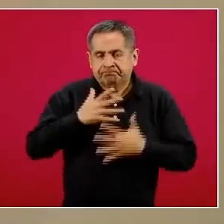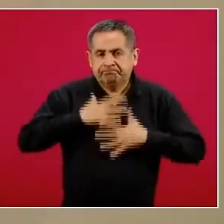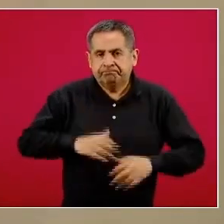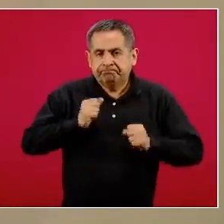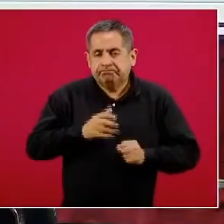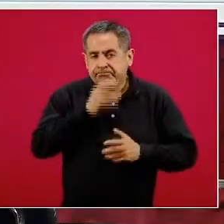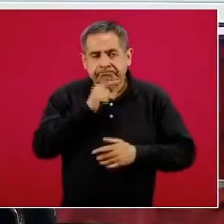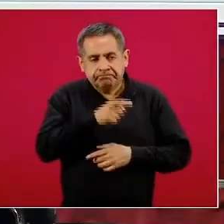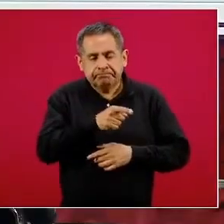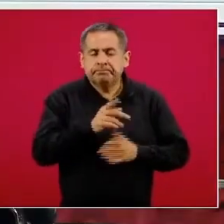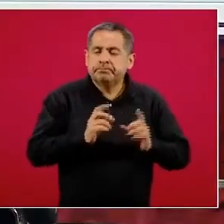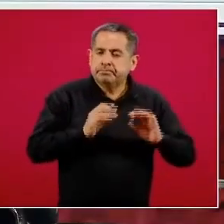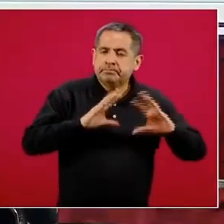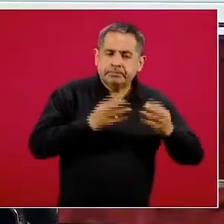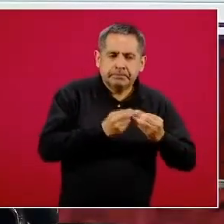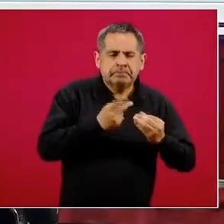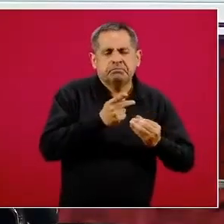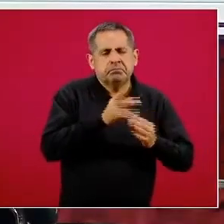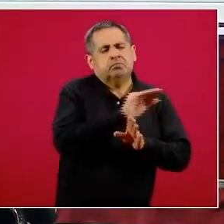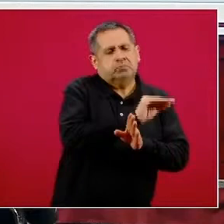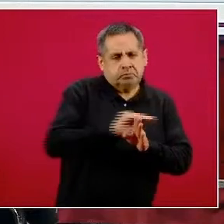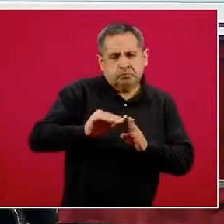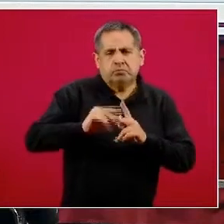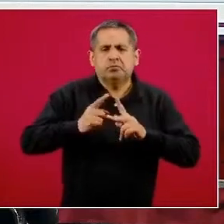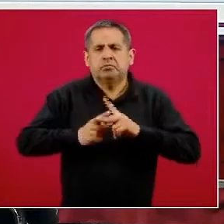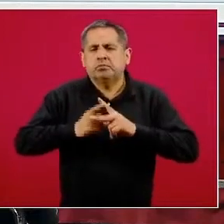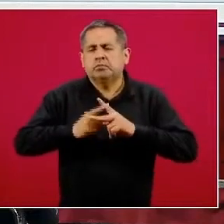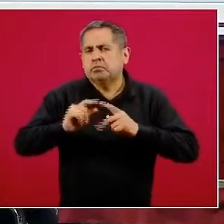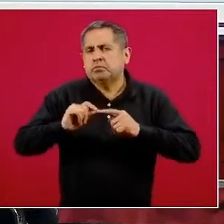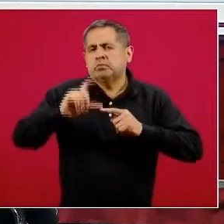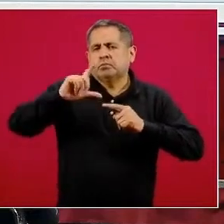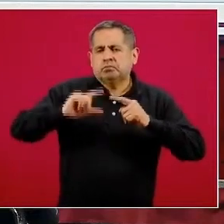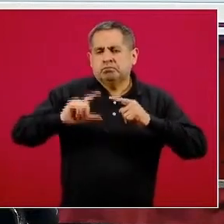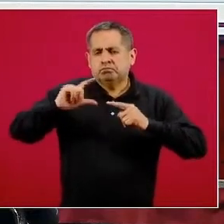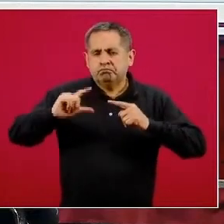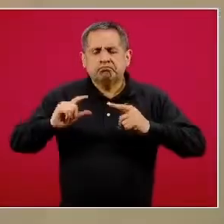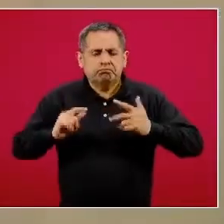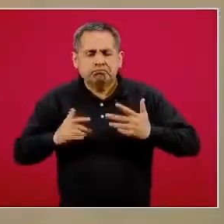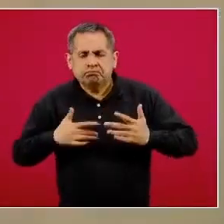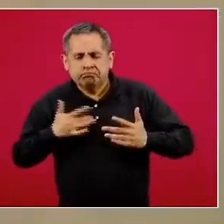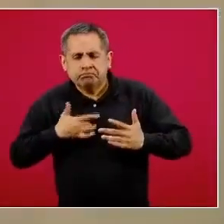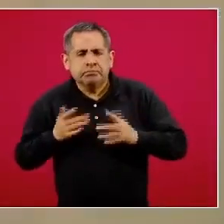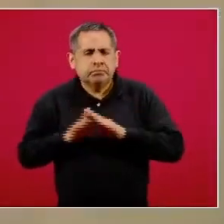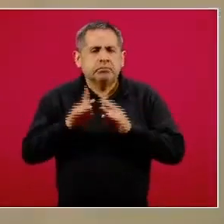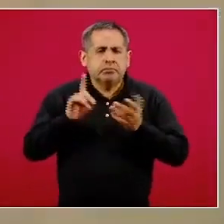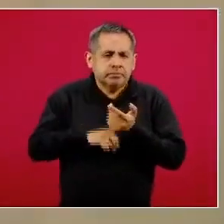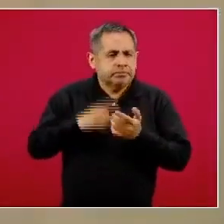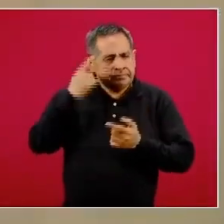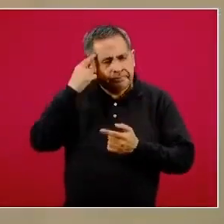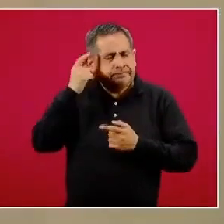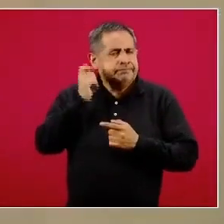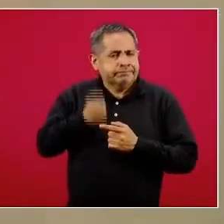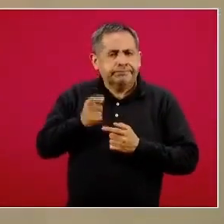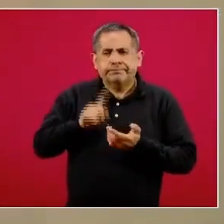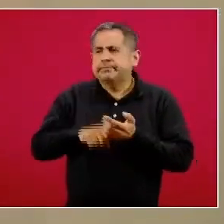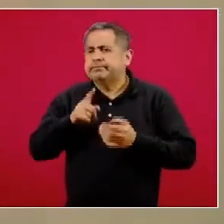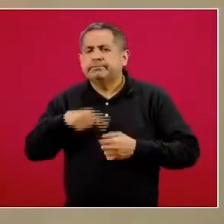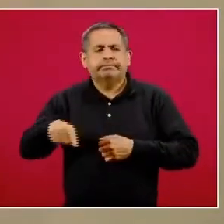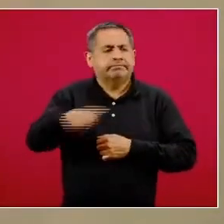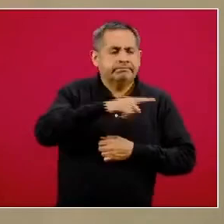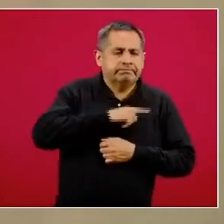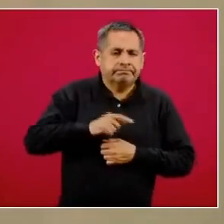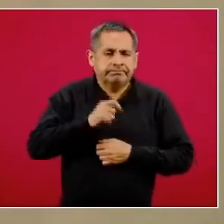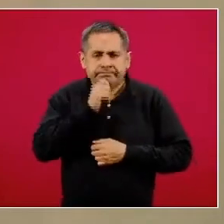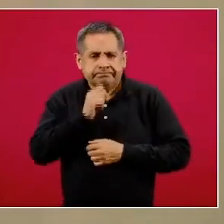al virus SARS-CoV-2, pero que nos sirven para hacer algunas estimaciones de cómo se comportan estas personas a las que no se les ha